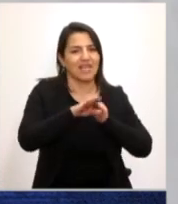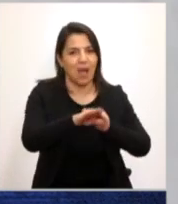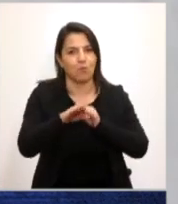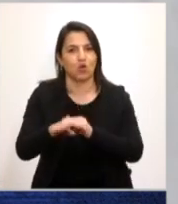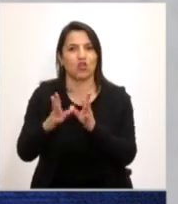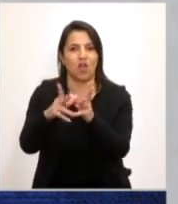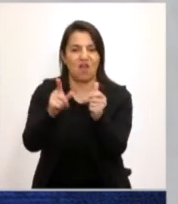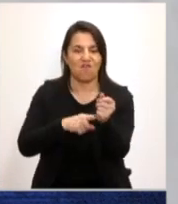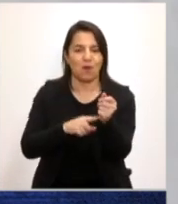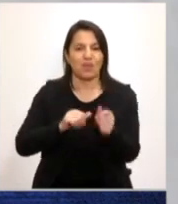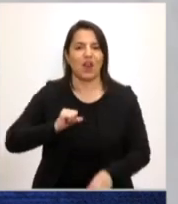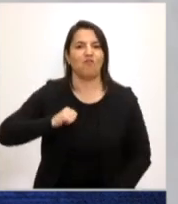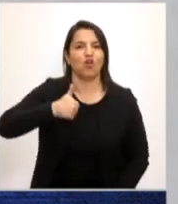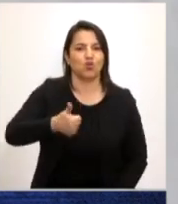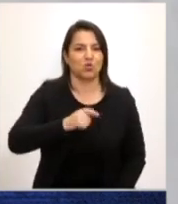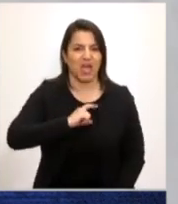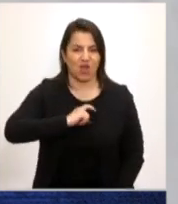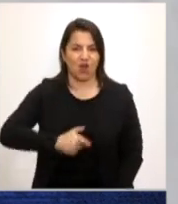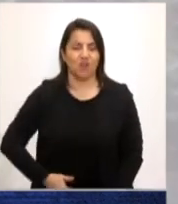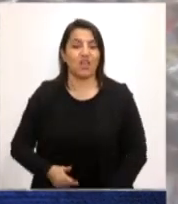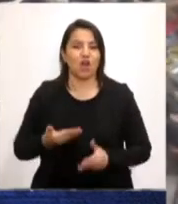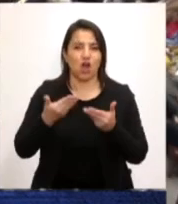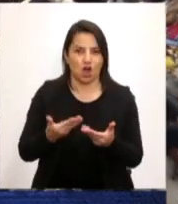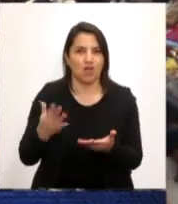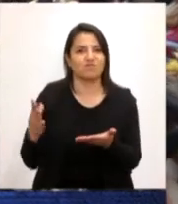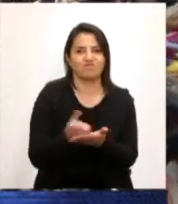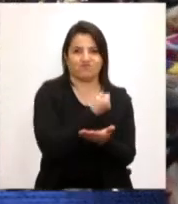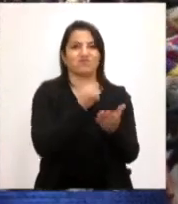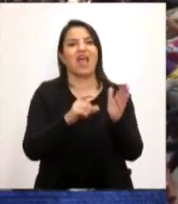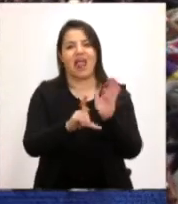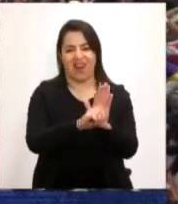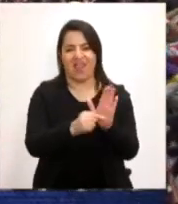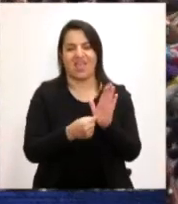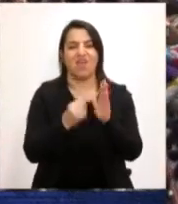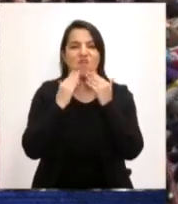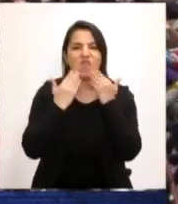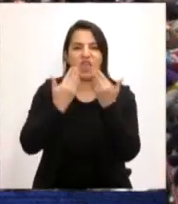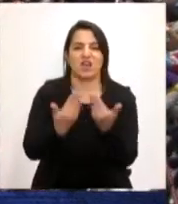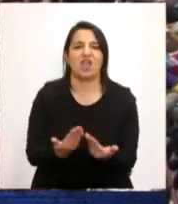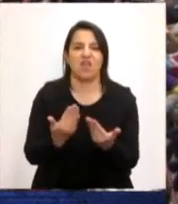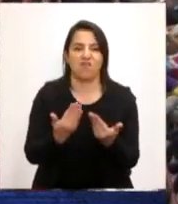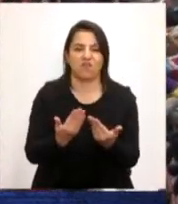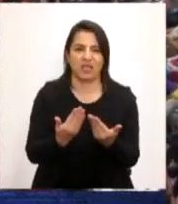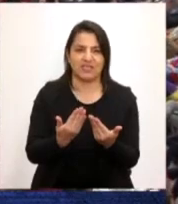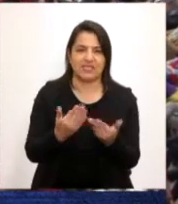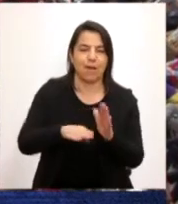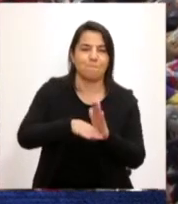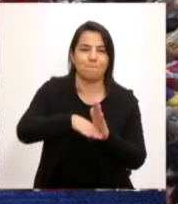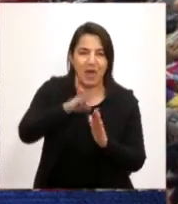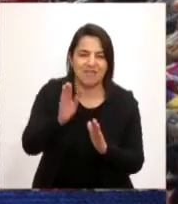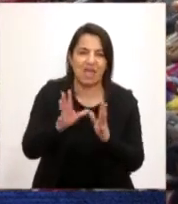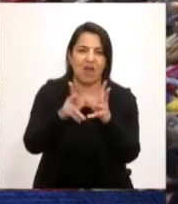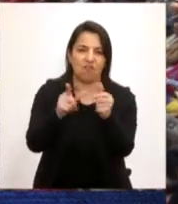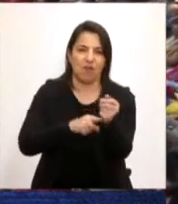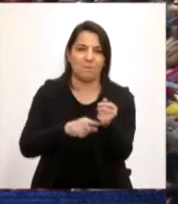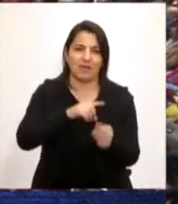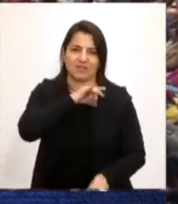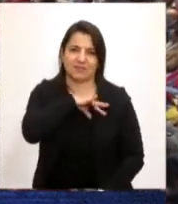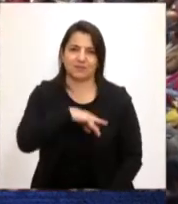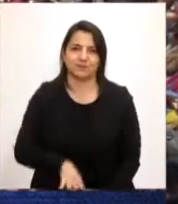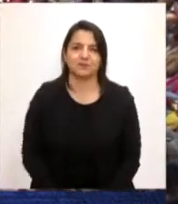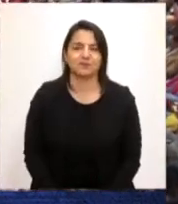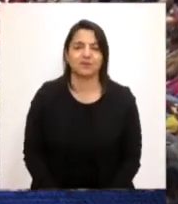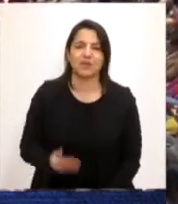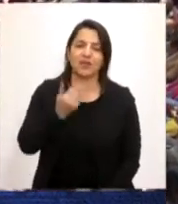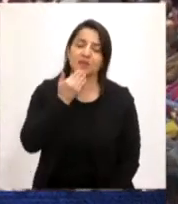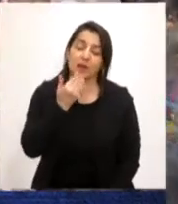familias y la voluntad del Gobierno, hoy es una realidad que beneficia a cada vez más familias de nuestro país?